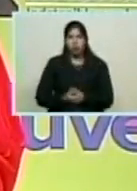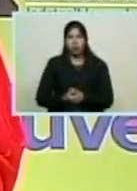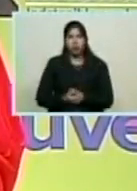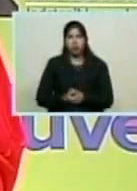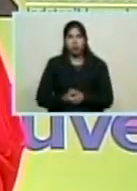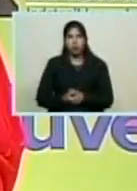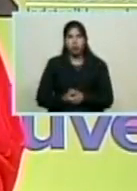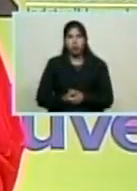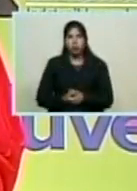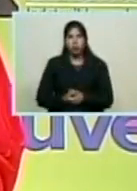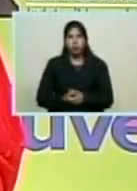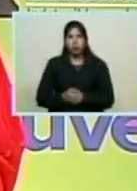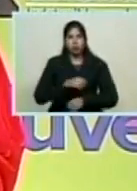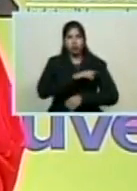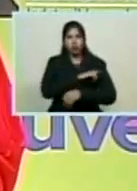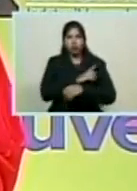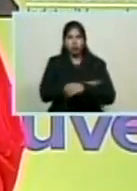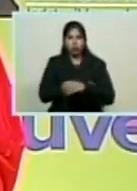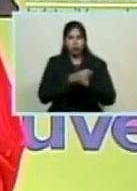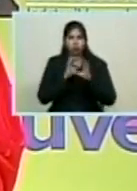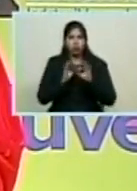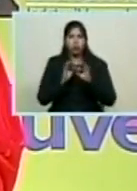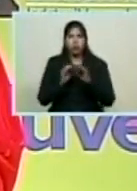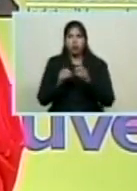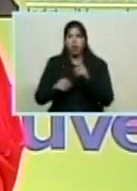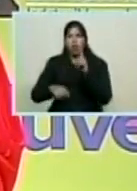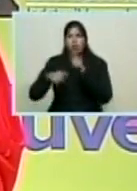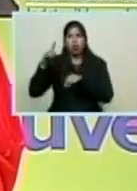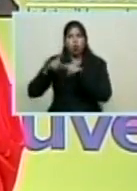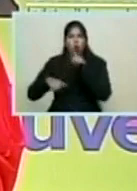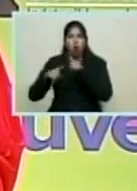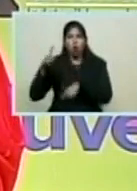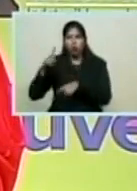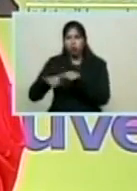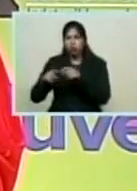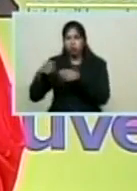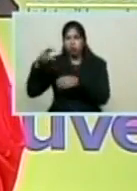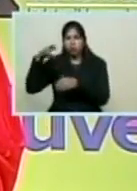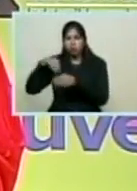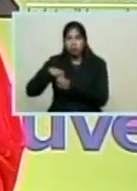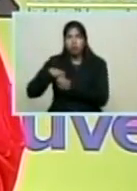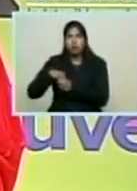suministro y fortalecimiento de equipos para las unidades